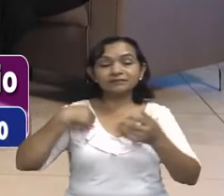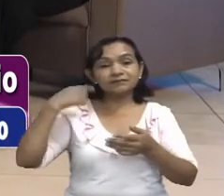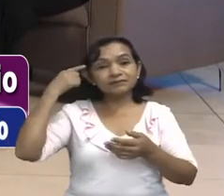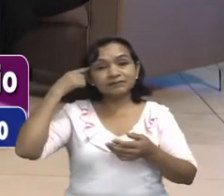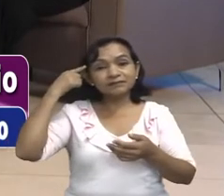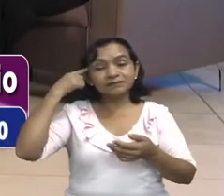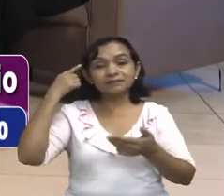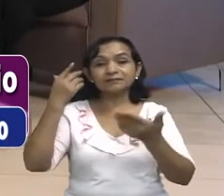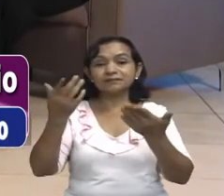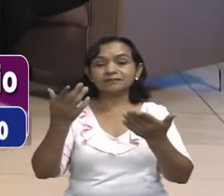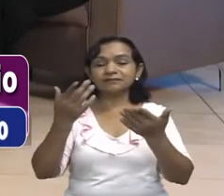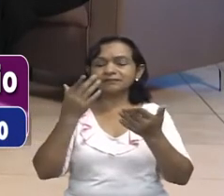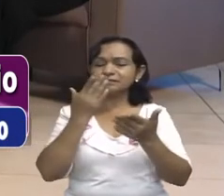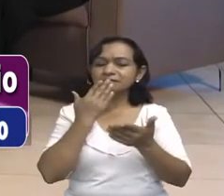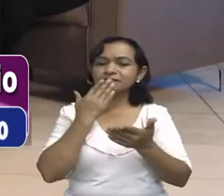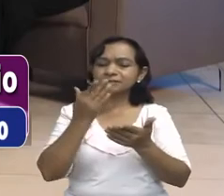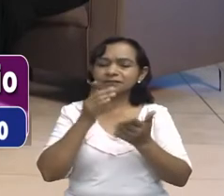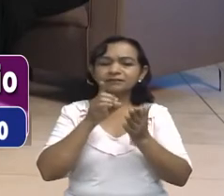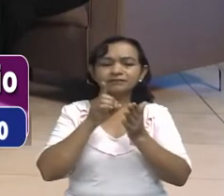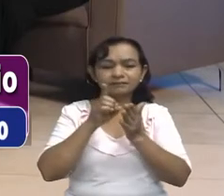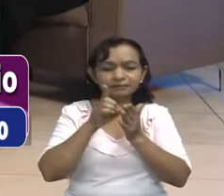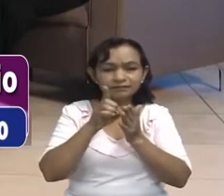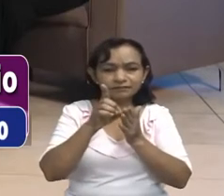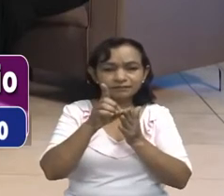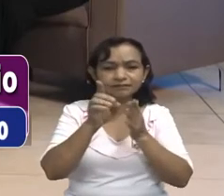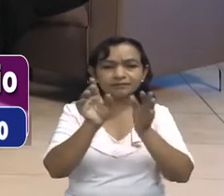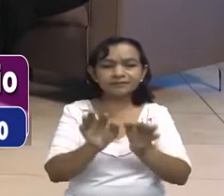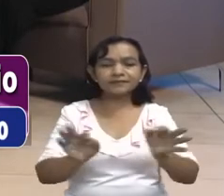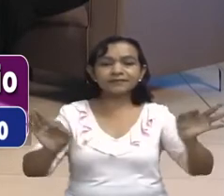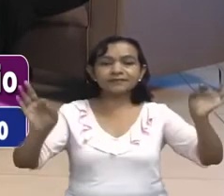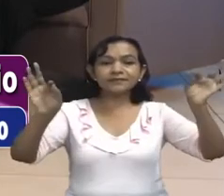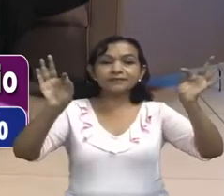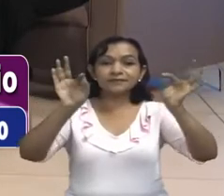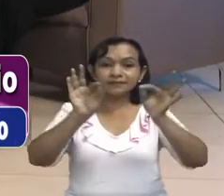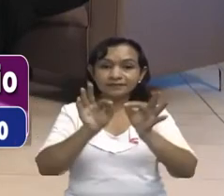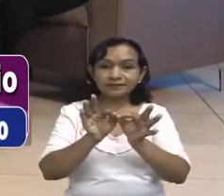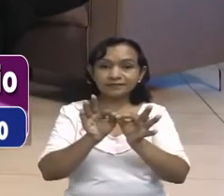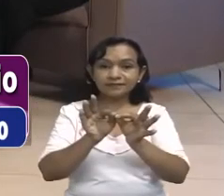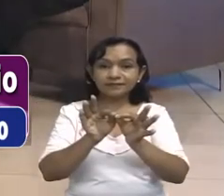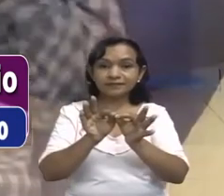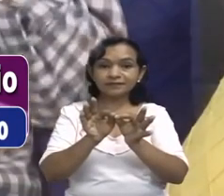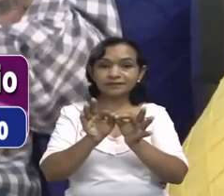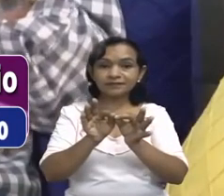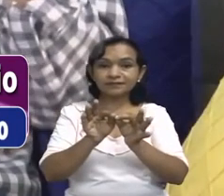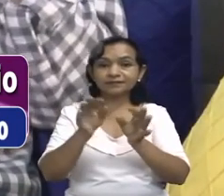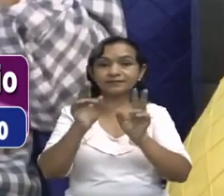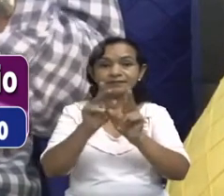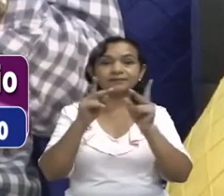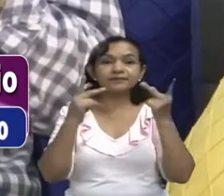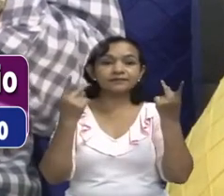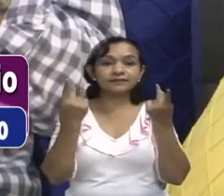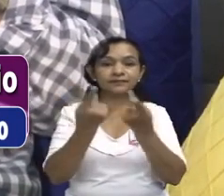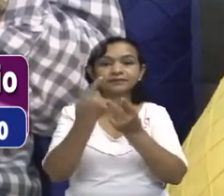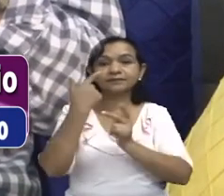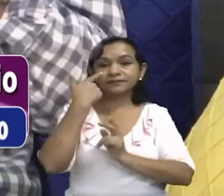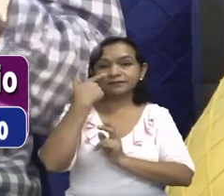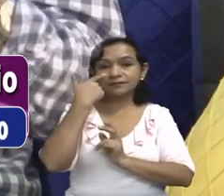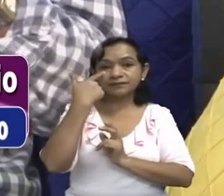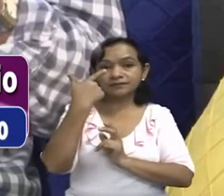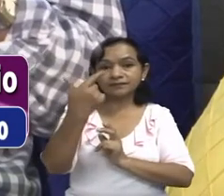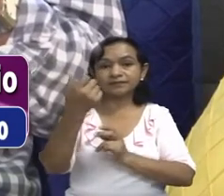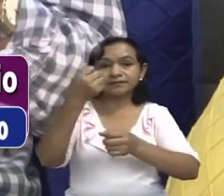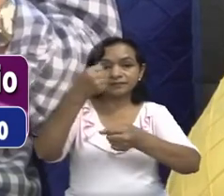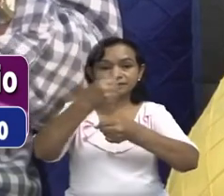que van por la ruta correcta. Y lo más importante, creo yo, es que nuestro pueblo conozca de la